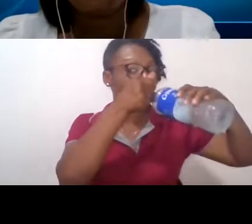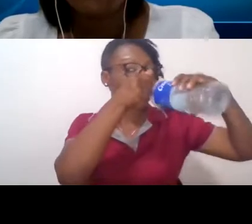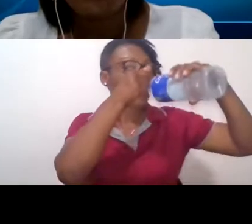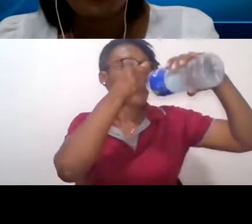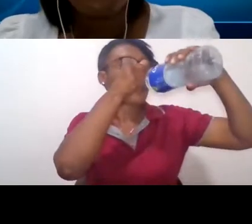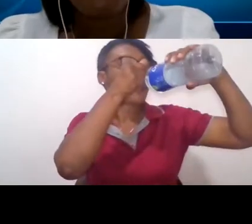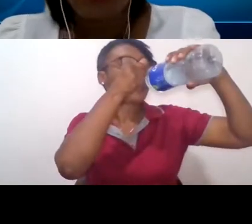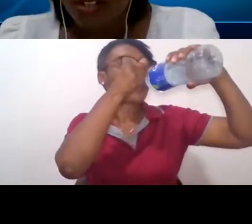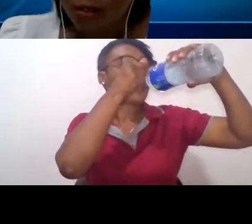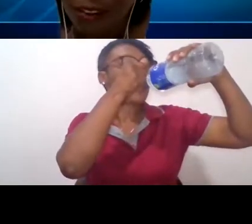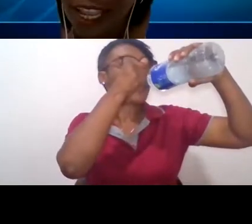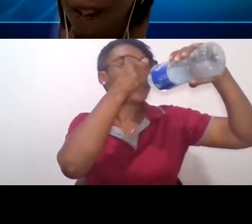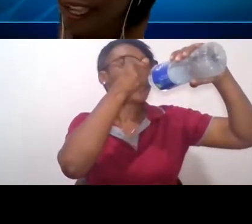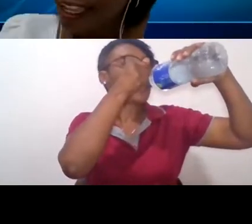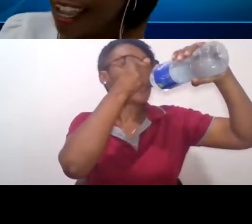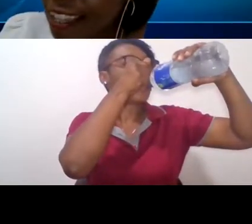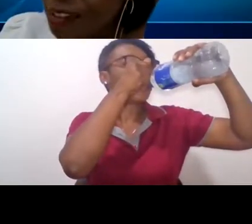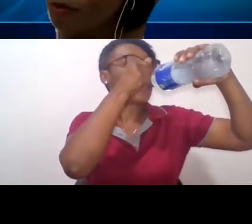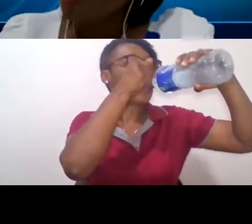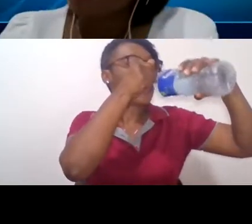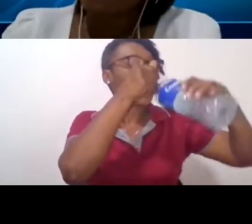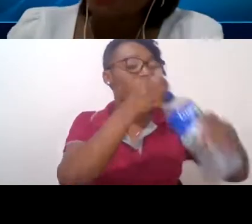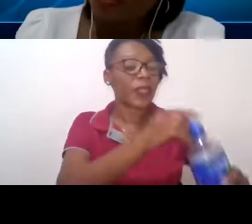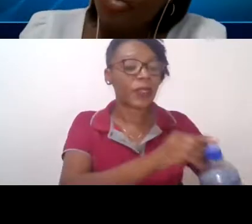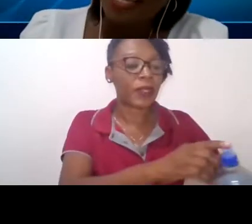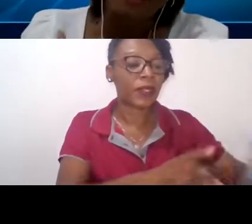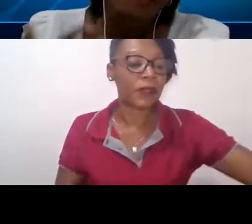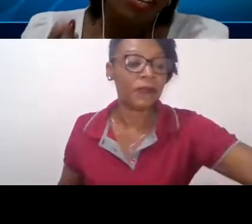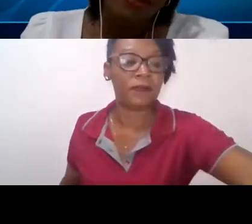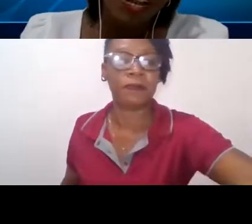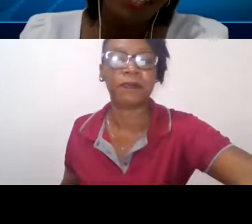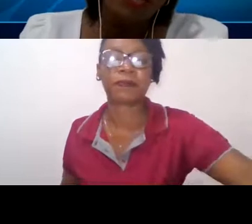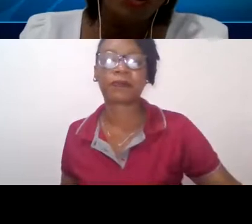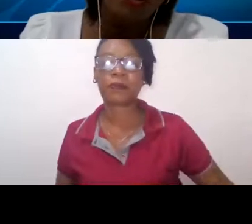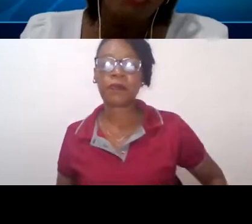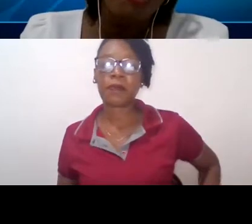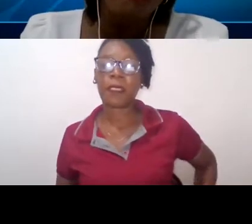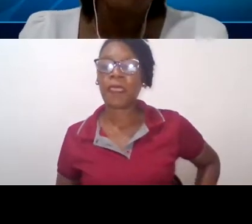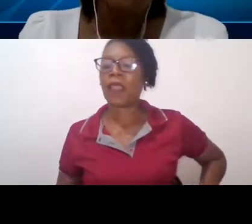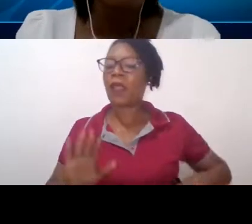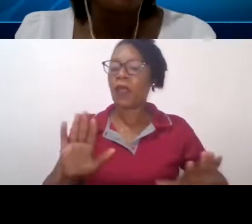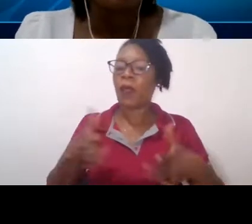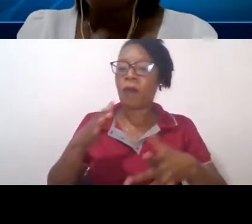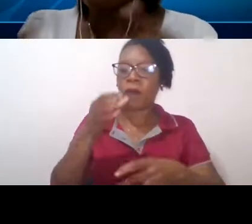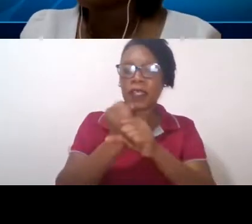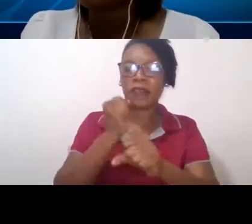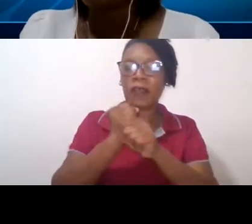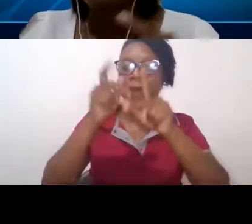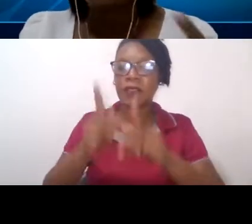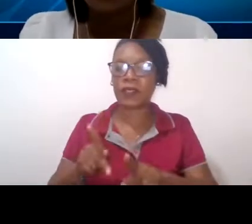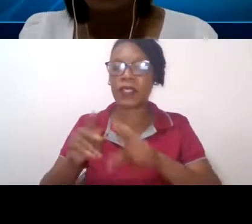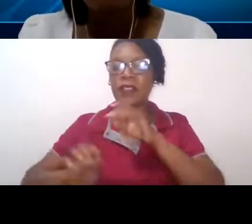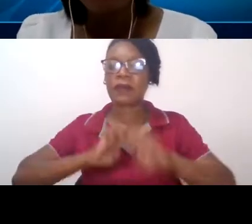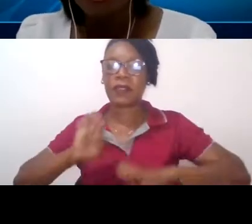educación emocional con personas con TEA? Y aquí ustedes me van a escuchar que en varias partes yo me voy a referir como persona,